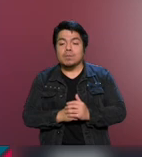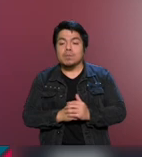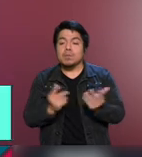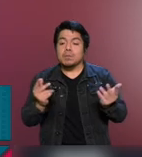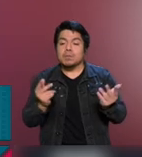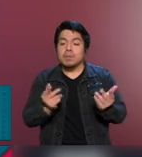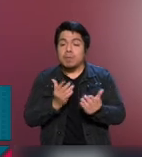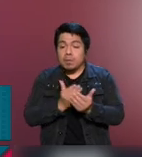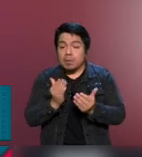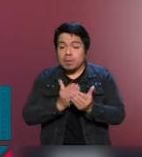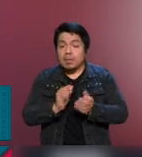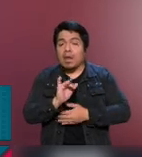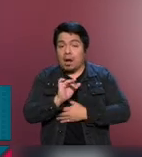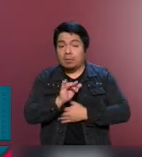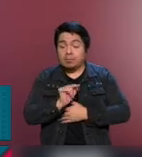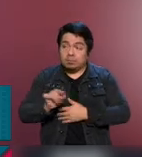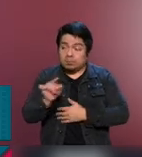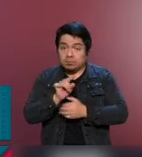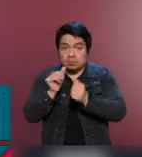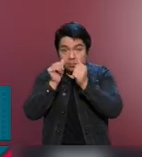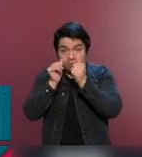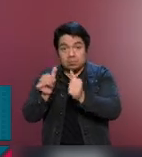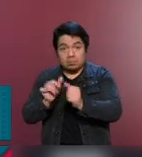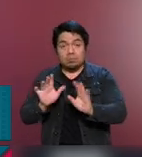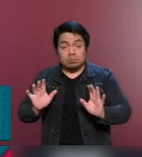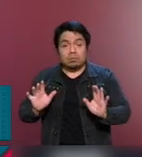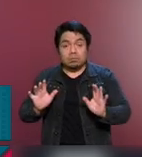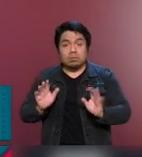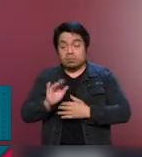Se está atendiendo el asunto